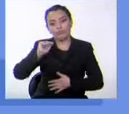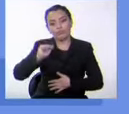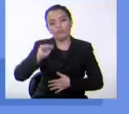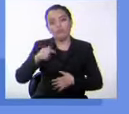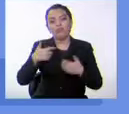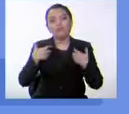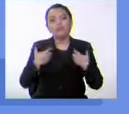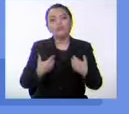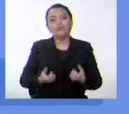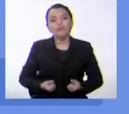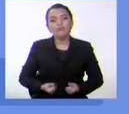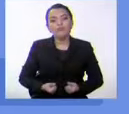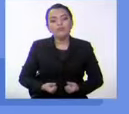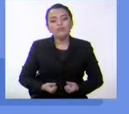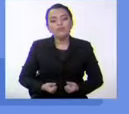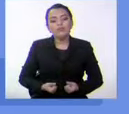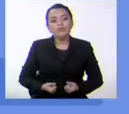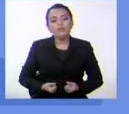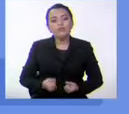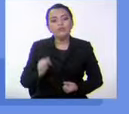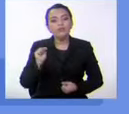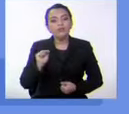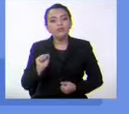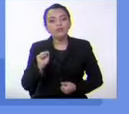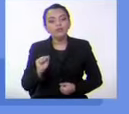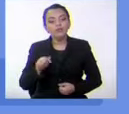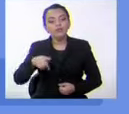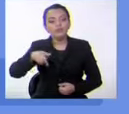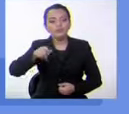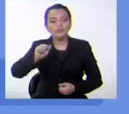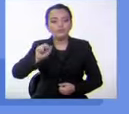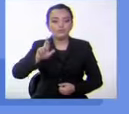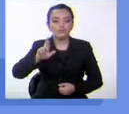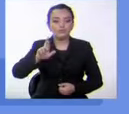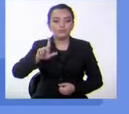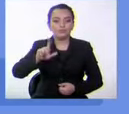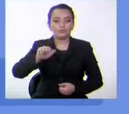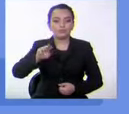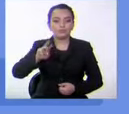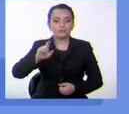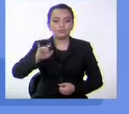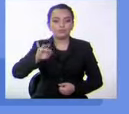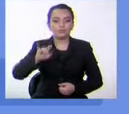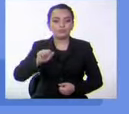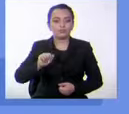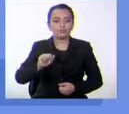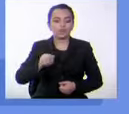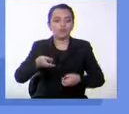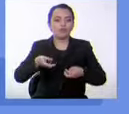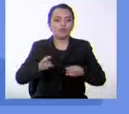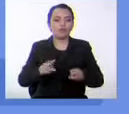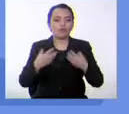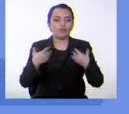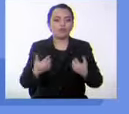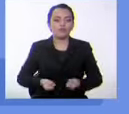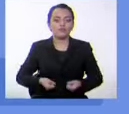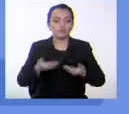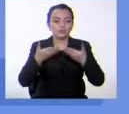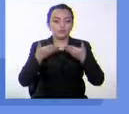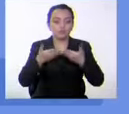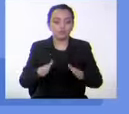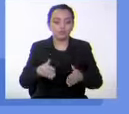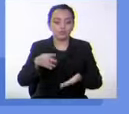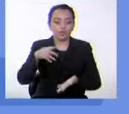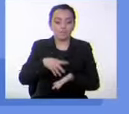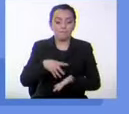gobierno. El parlamentarismo es otra forma de gobierno. Allí el pueblo